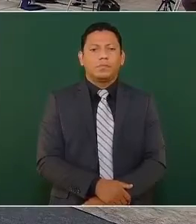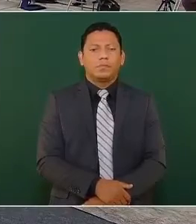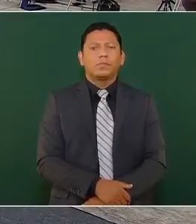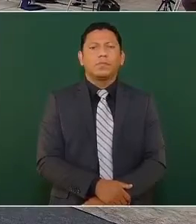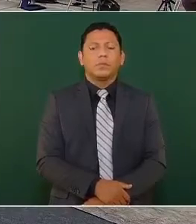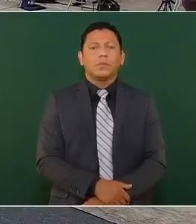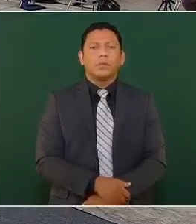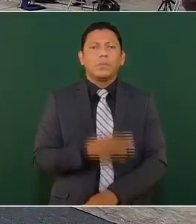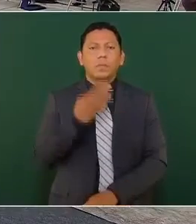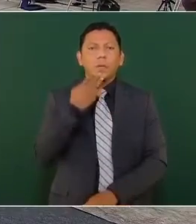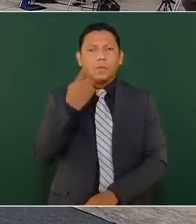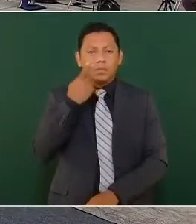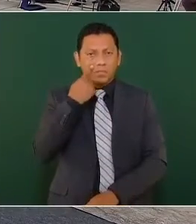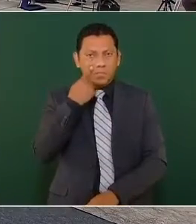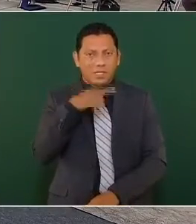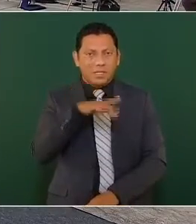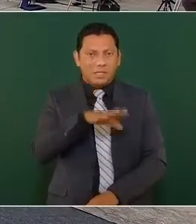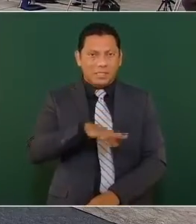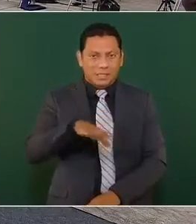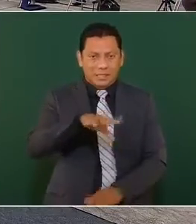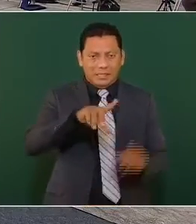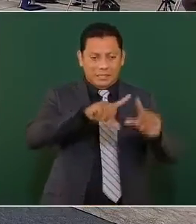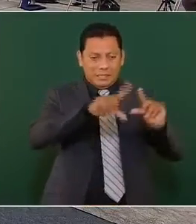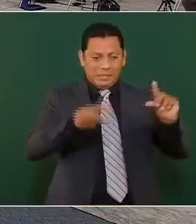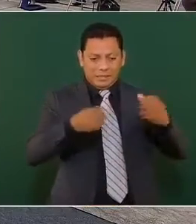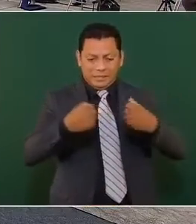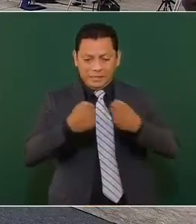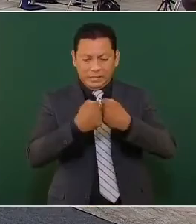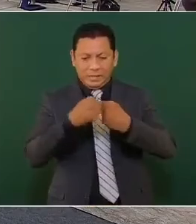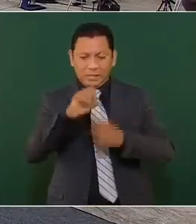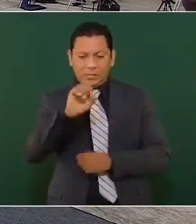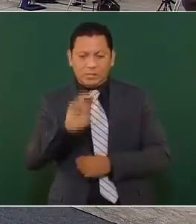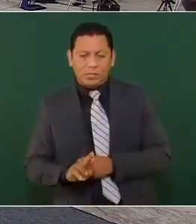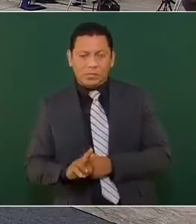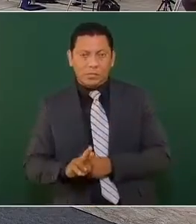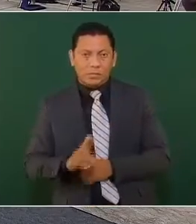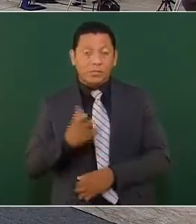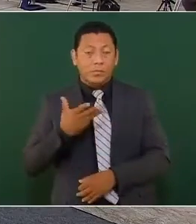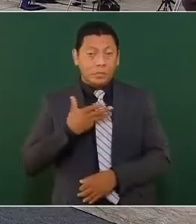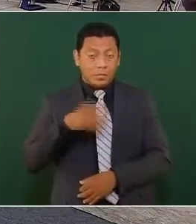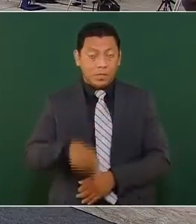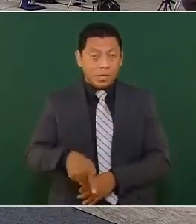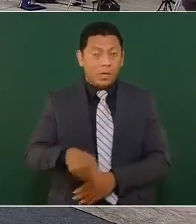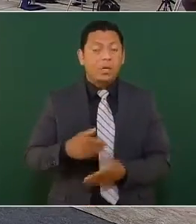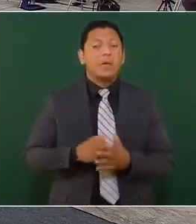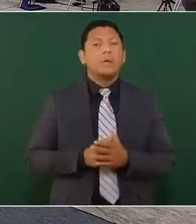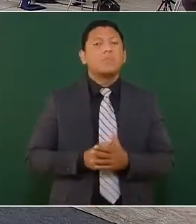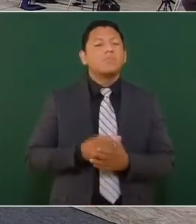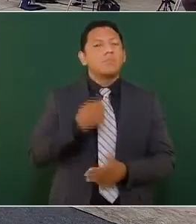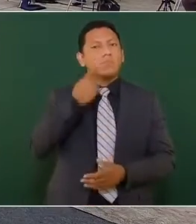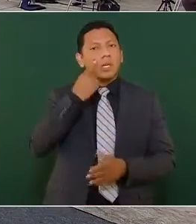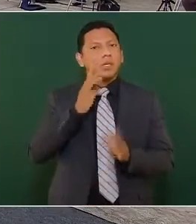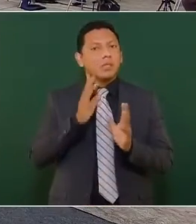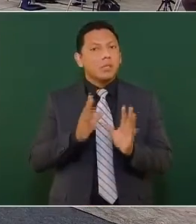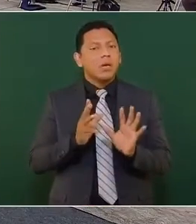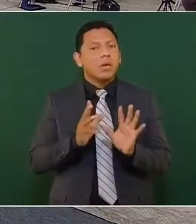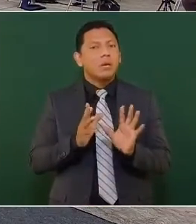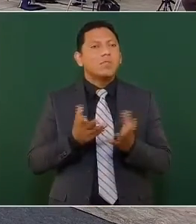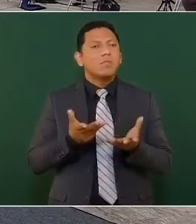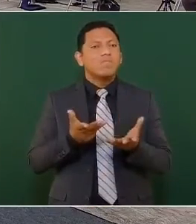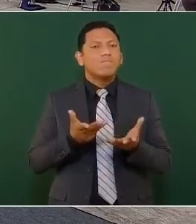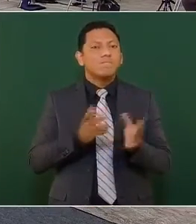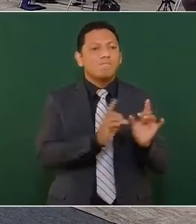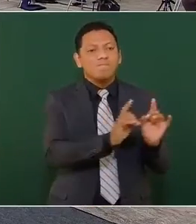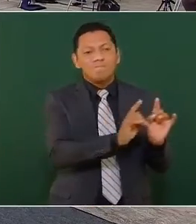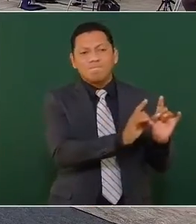Bien, en la frontera sur de nuestro país se ha desarrollado una serie